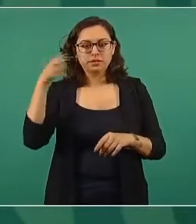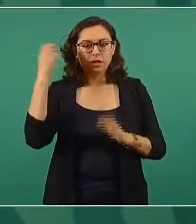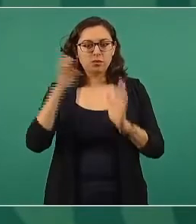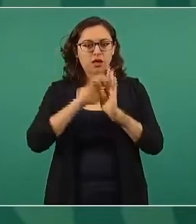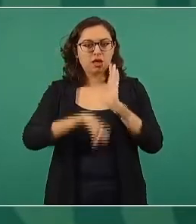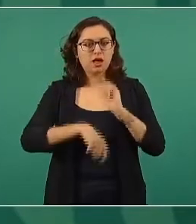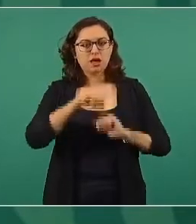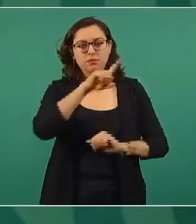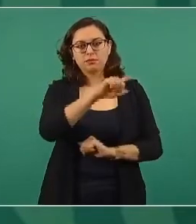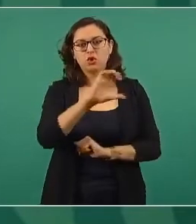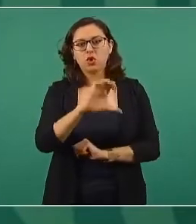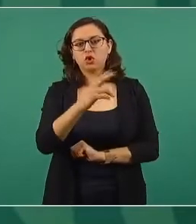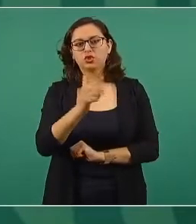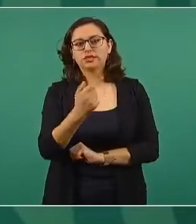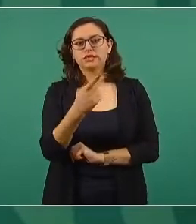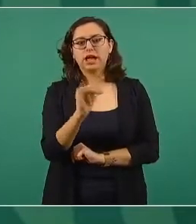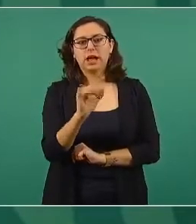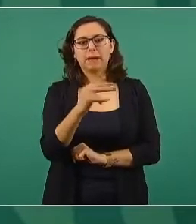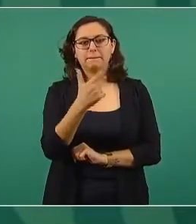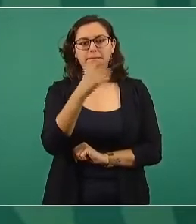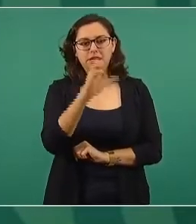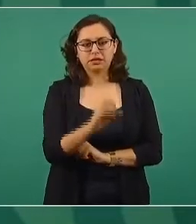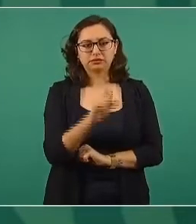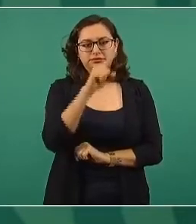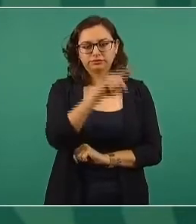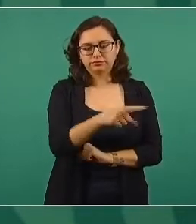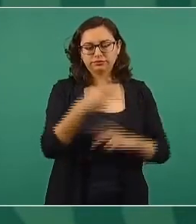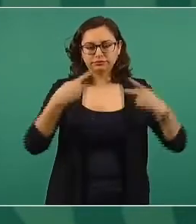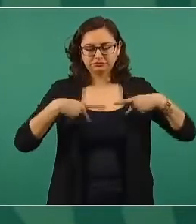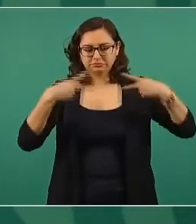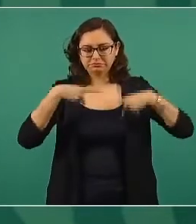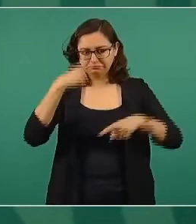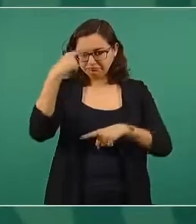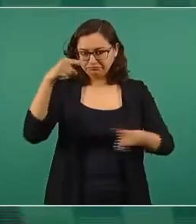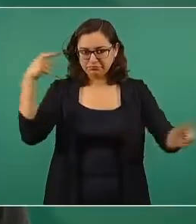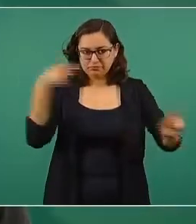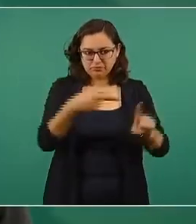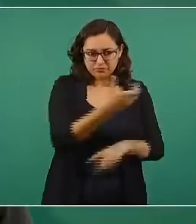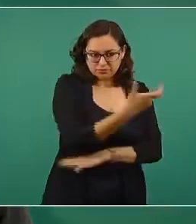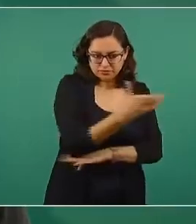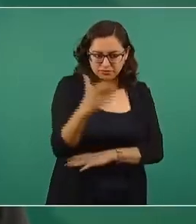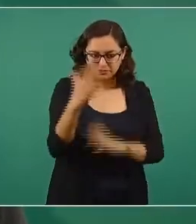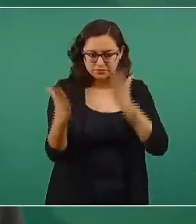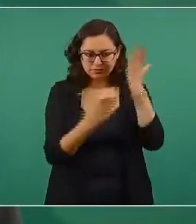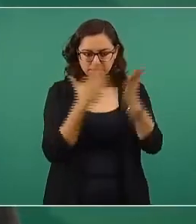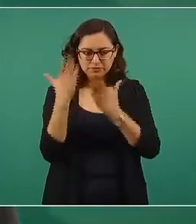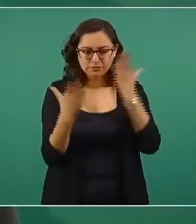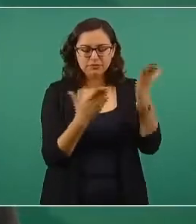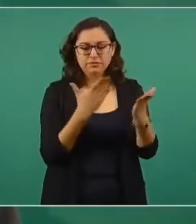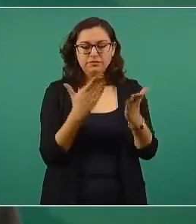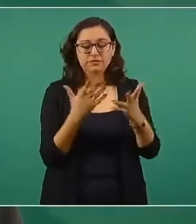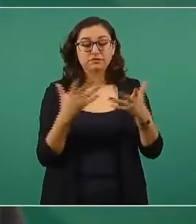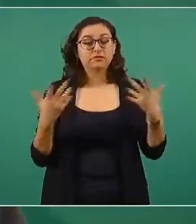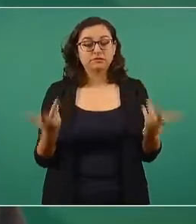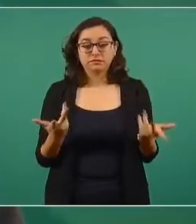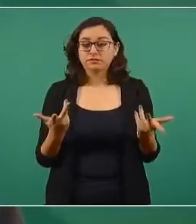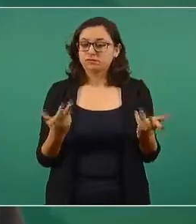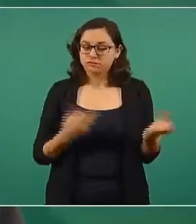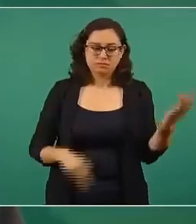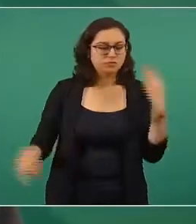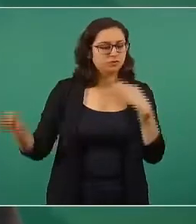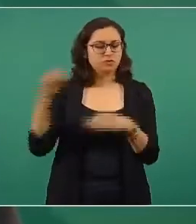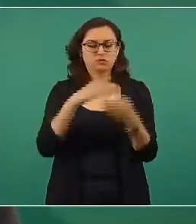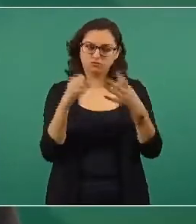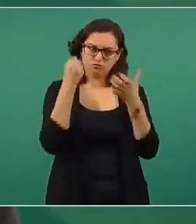estudian los hijos de campesinos, la gente más humilde, más pobre, van a tener